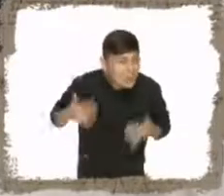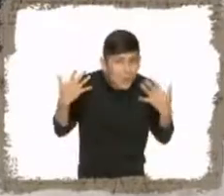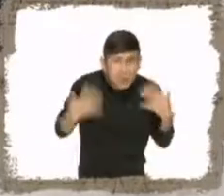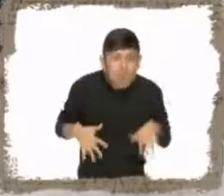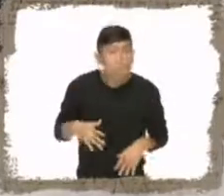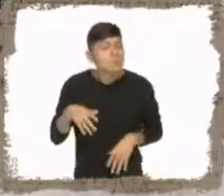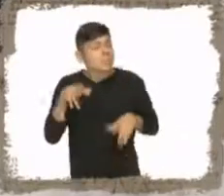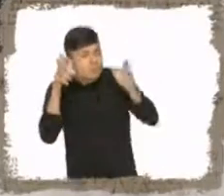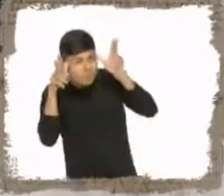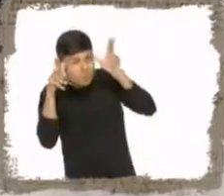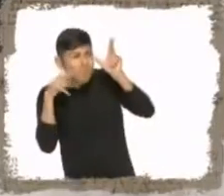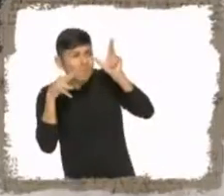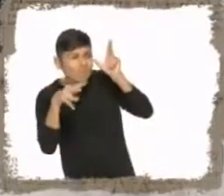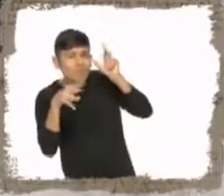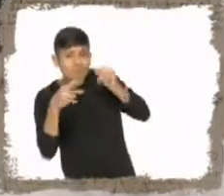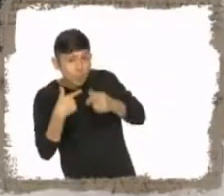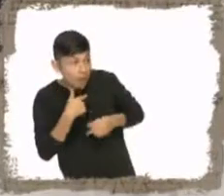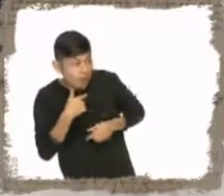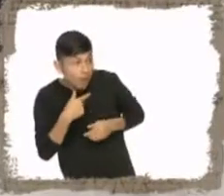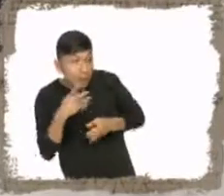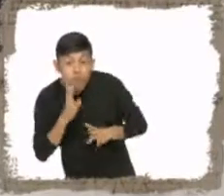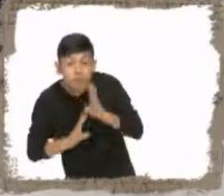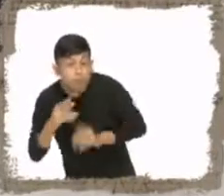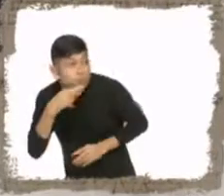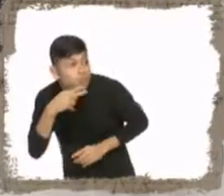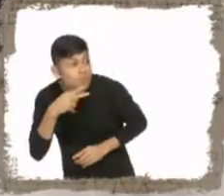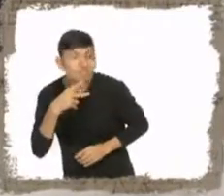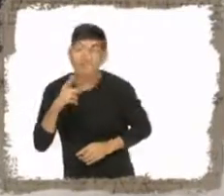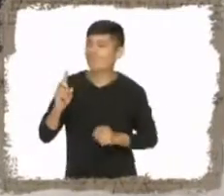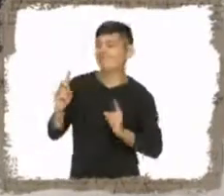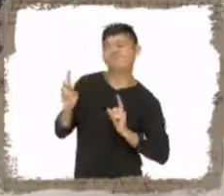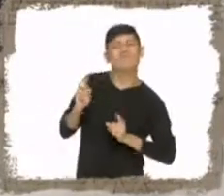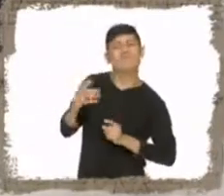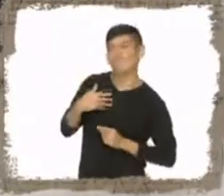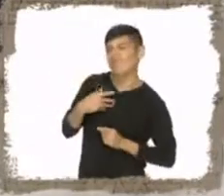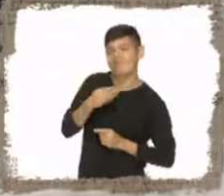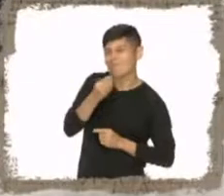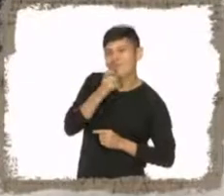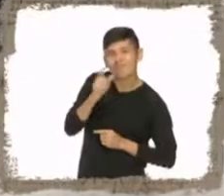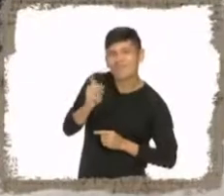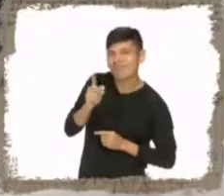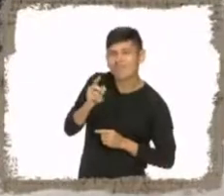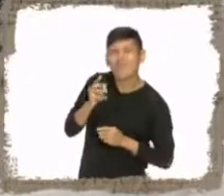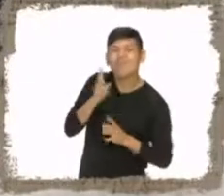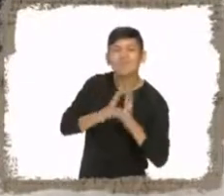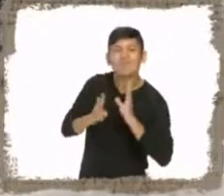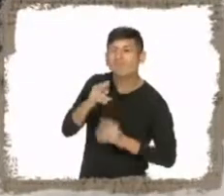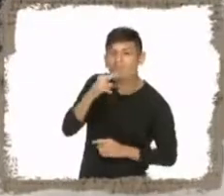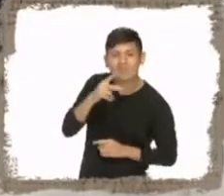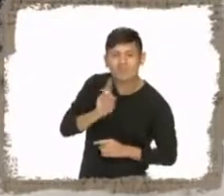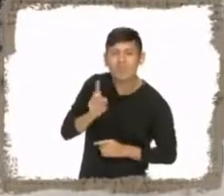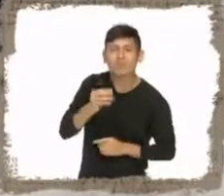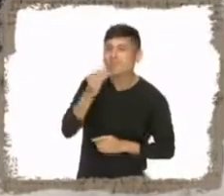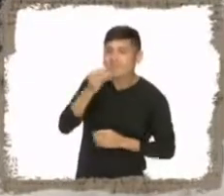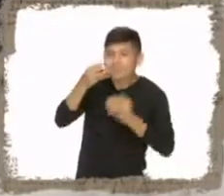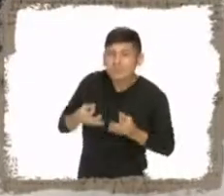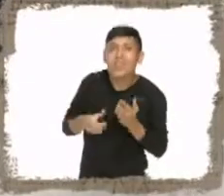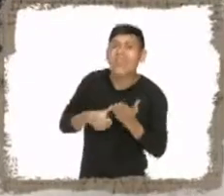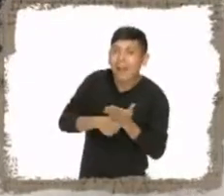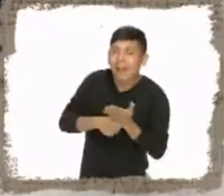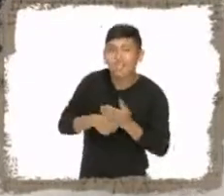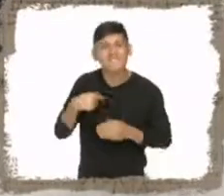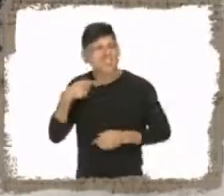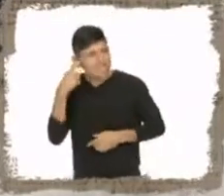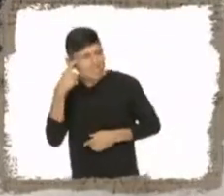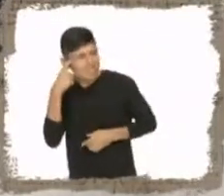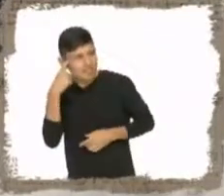muy hambriento. El conejo le ofreció pasto. El dios le dijo: yo no como pasto, yo como carne. Y